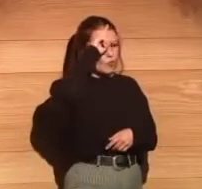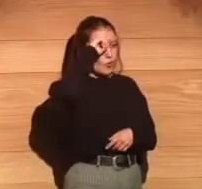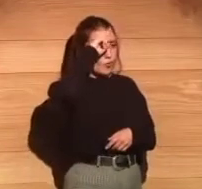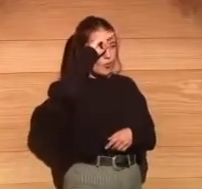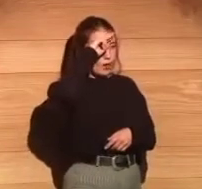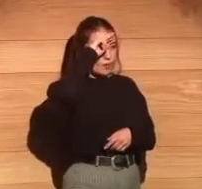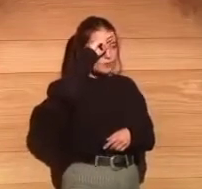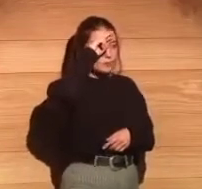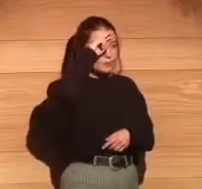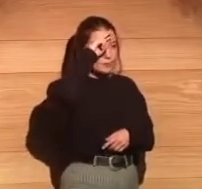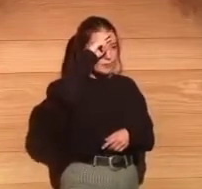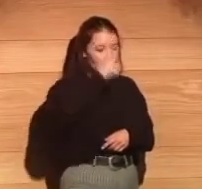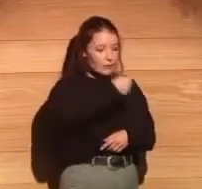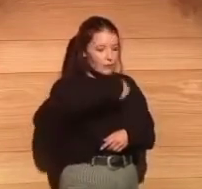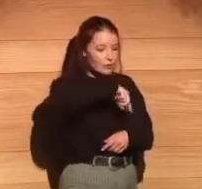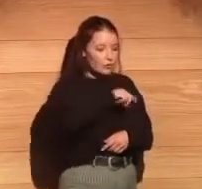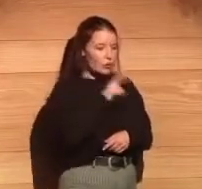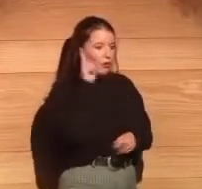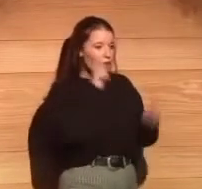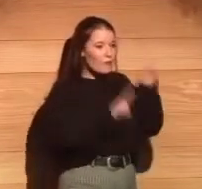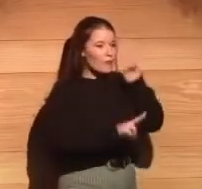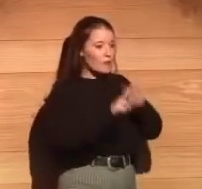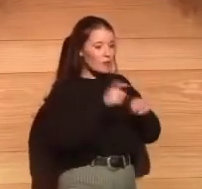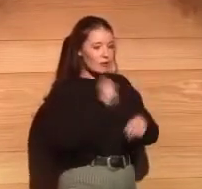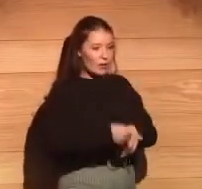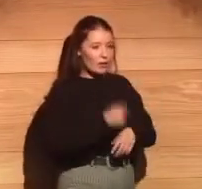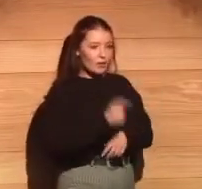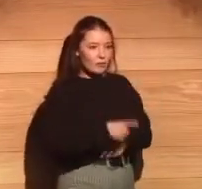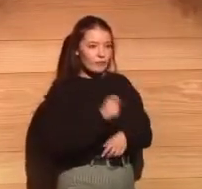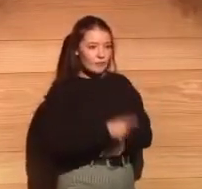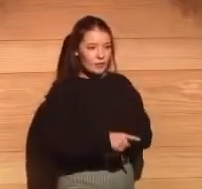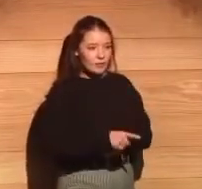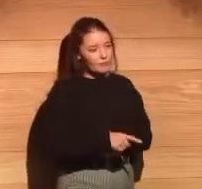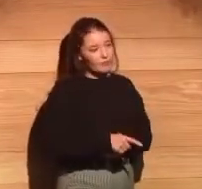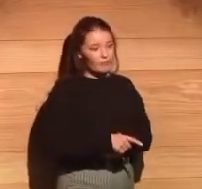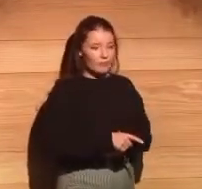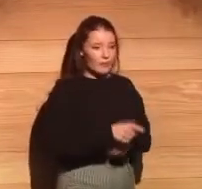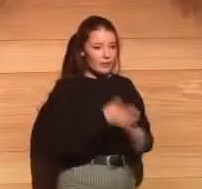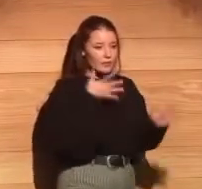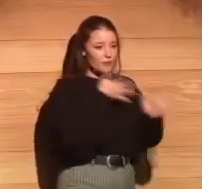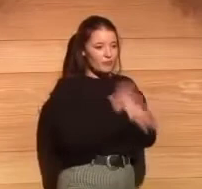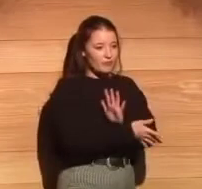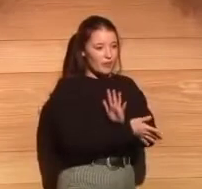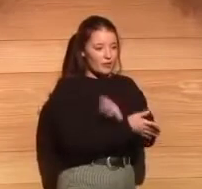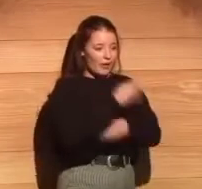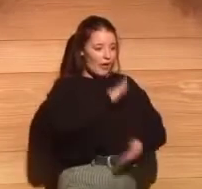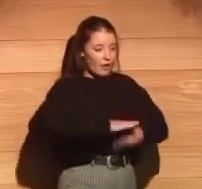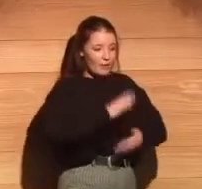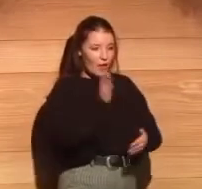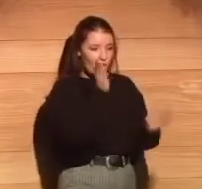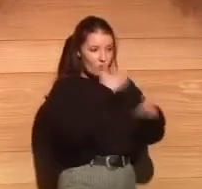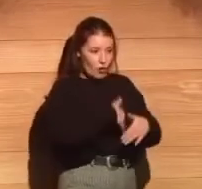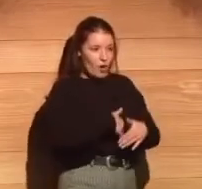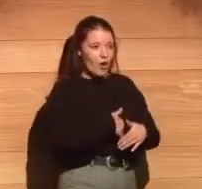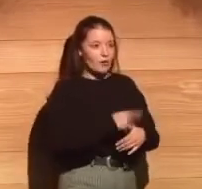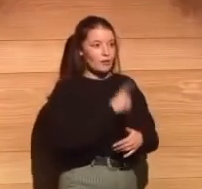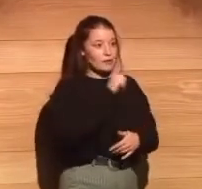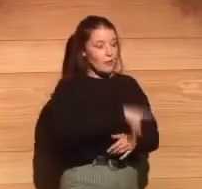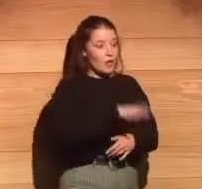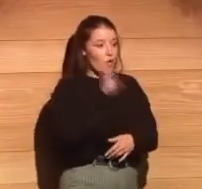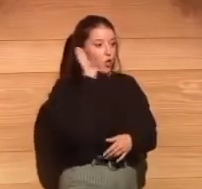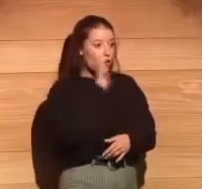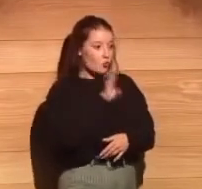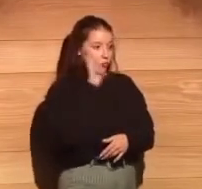simplemente lo que vemos constantemente, estos aspectos de incompetencia o incluso de, clarísimamente, los casos de